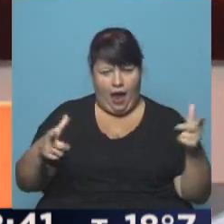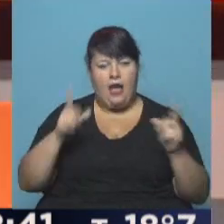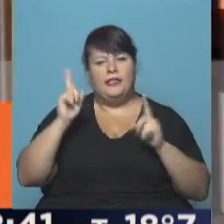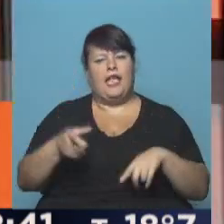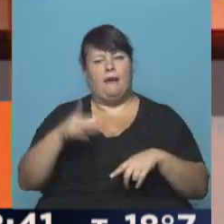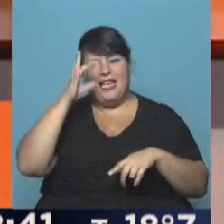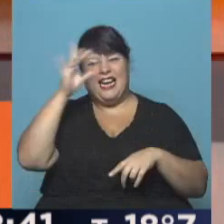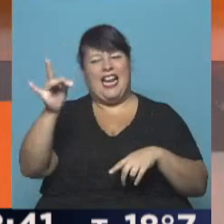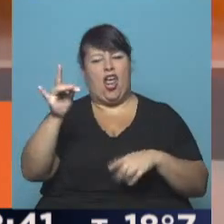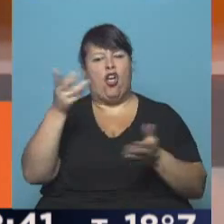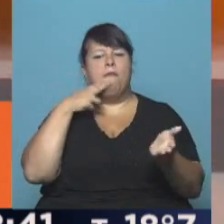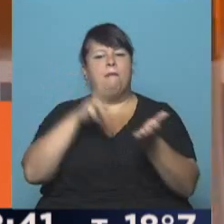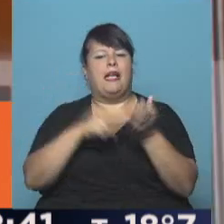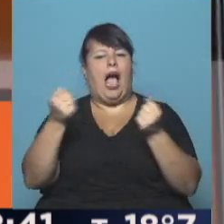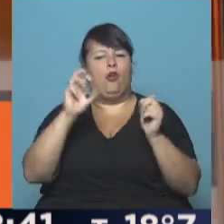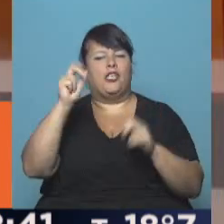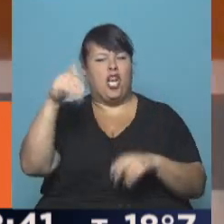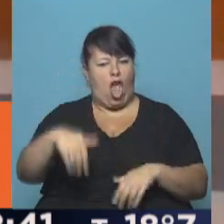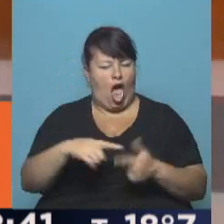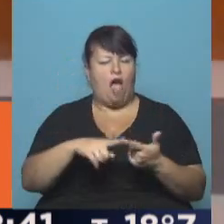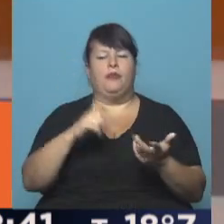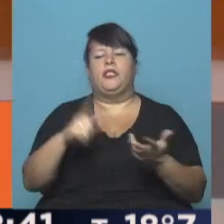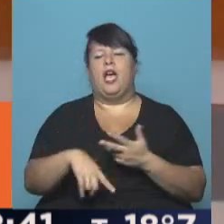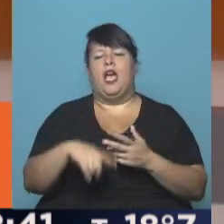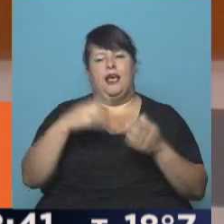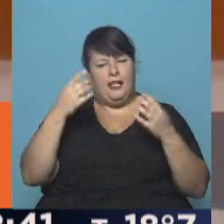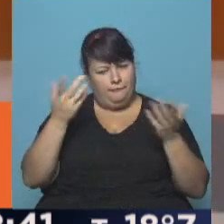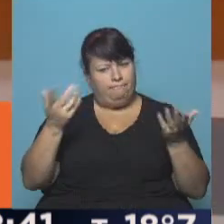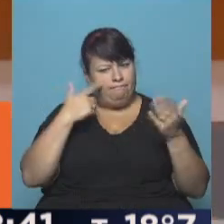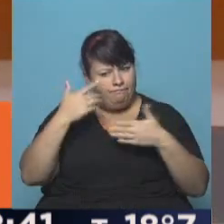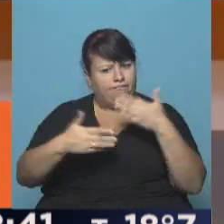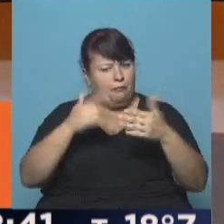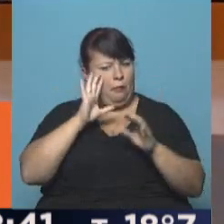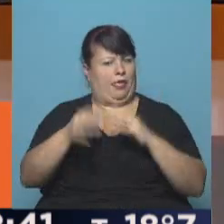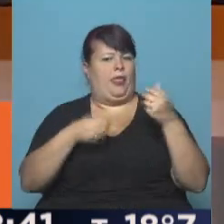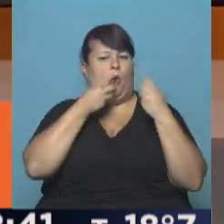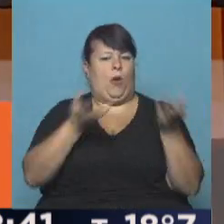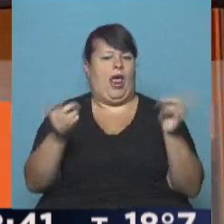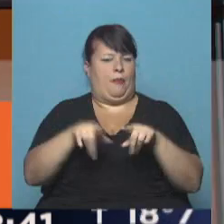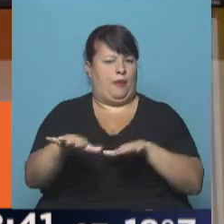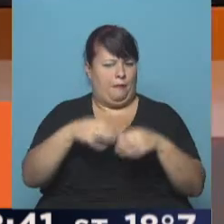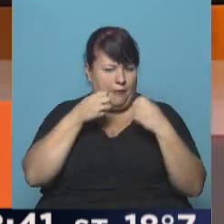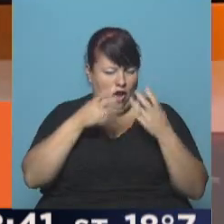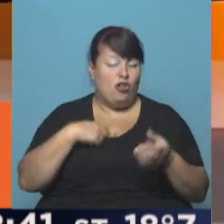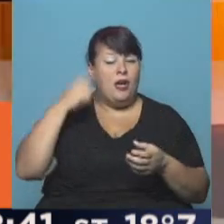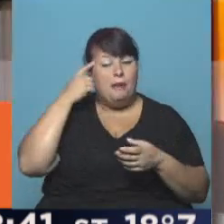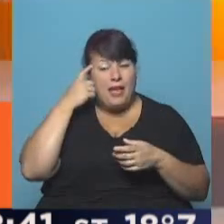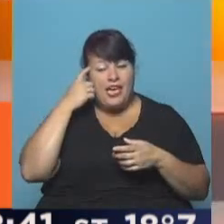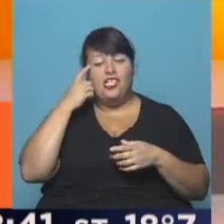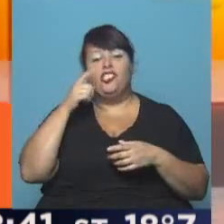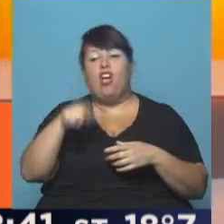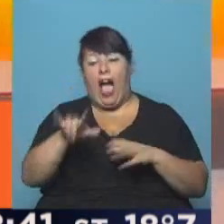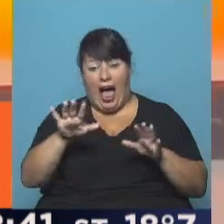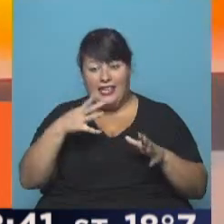habiendo un récord en patentamiento de autos 0km está viendo un poco de reactivación y yo creo que en la medida que haya